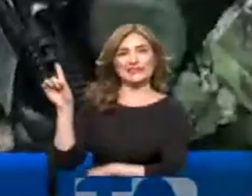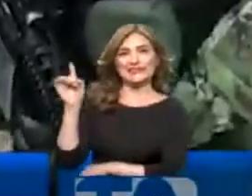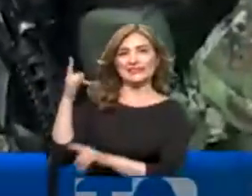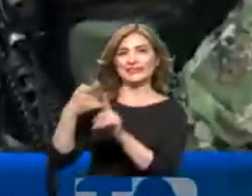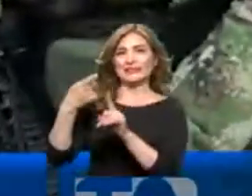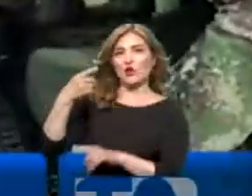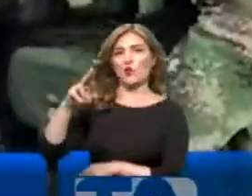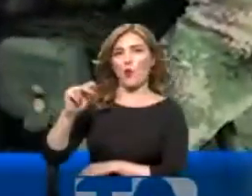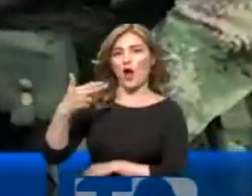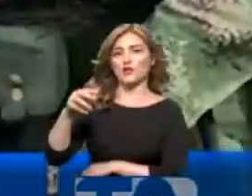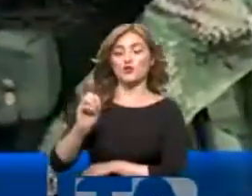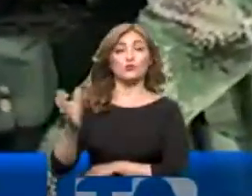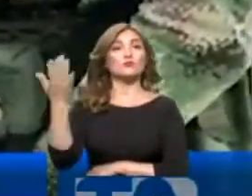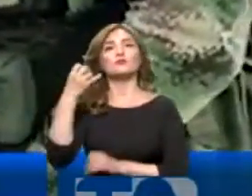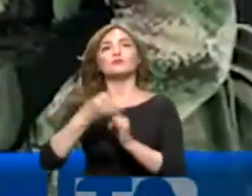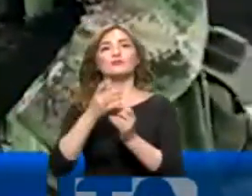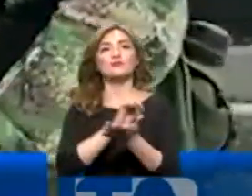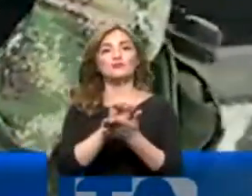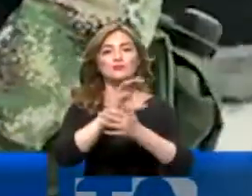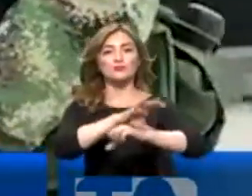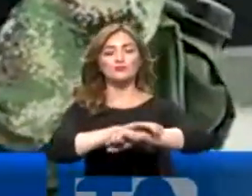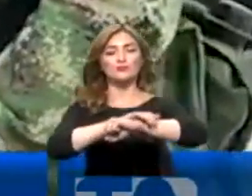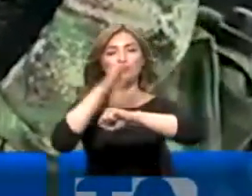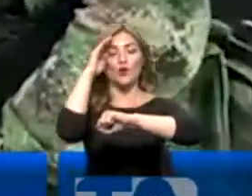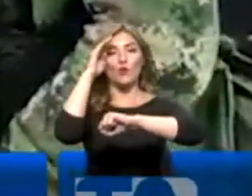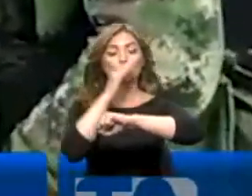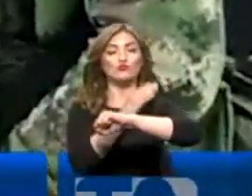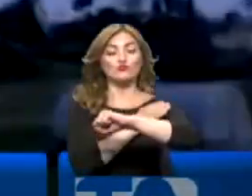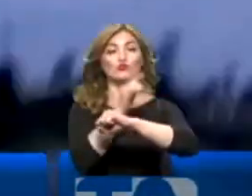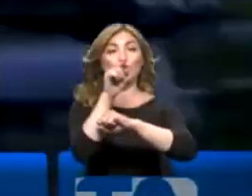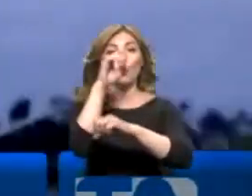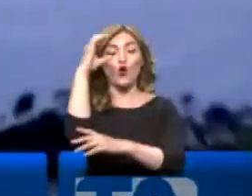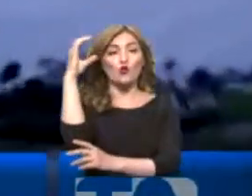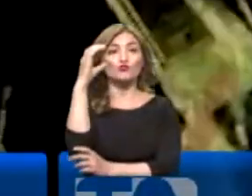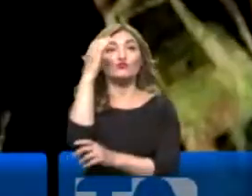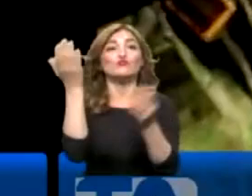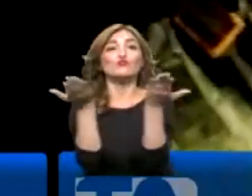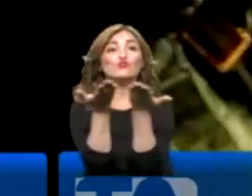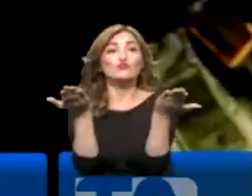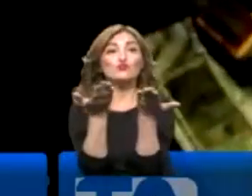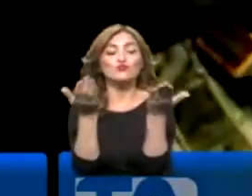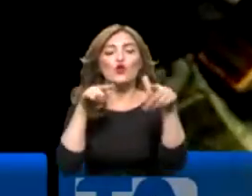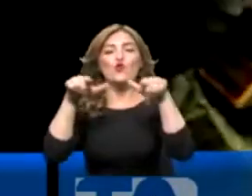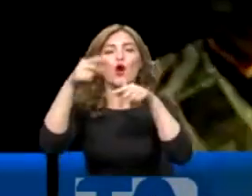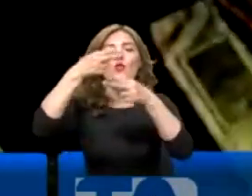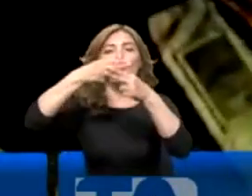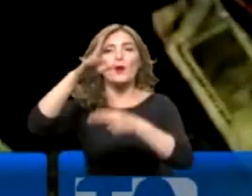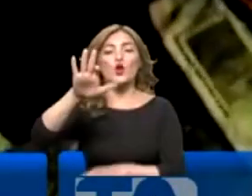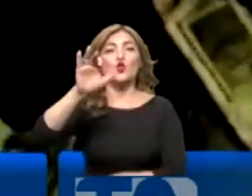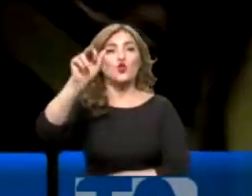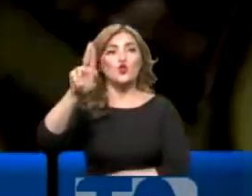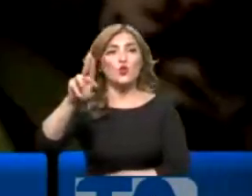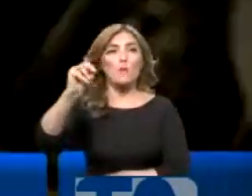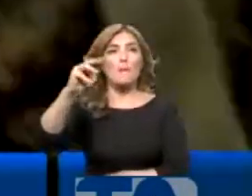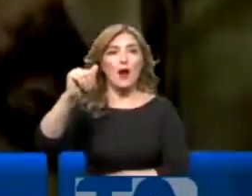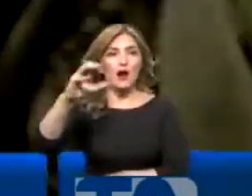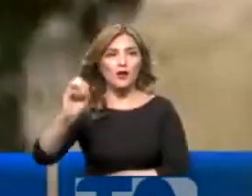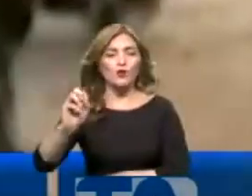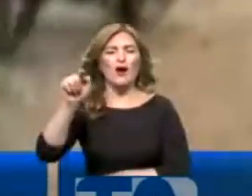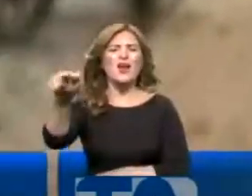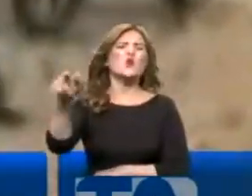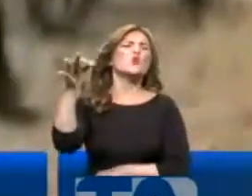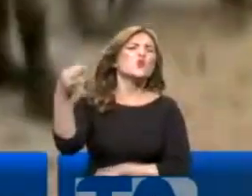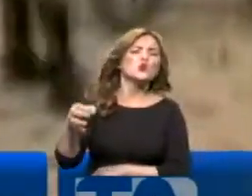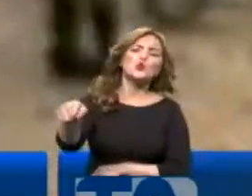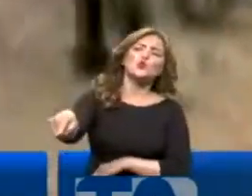Fue detenido este fin de semana por la Armada Colombiana en Tumaco, precisamente en el sitio donde operaba la